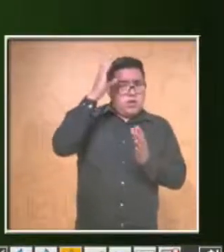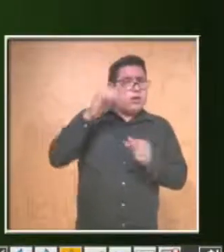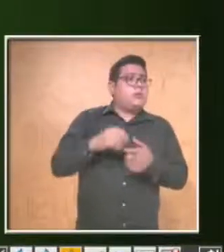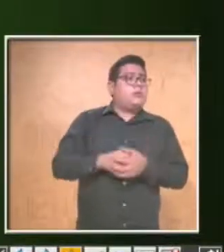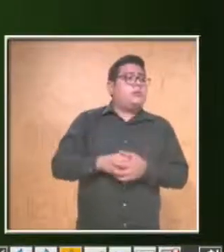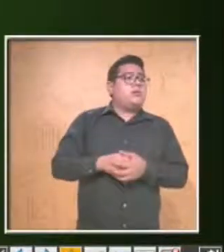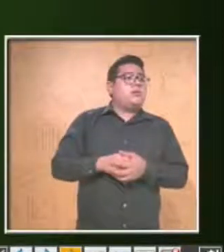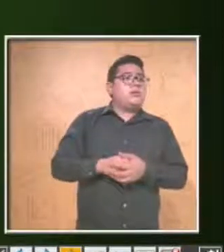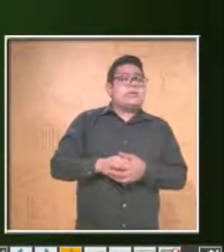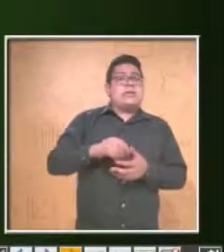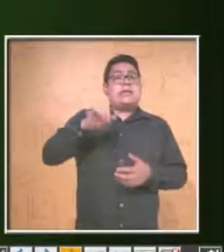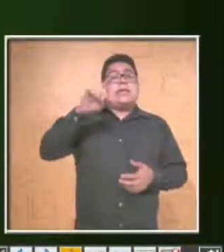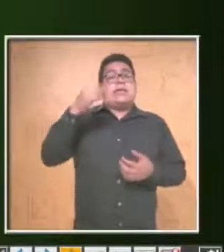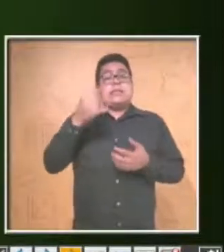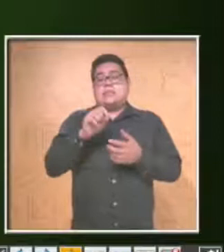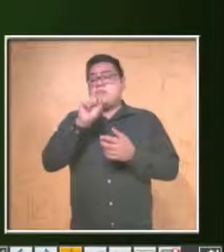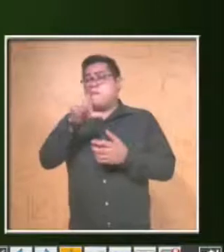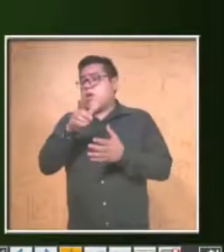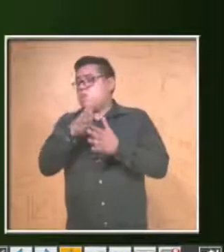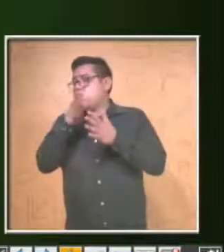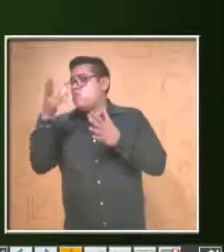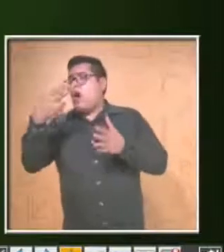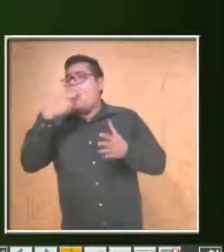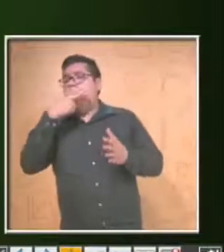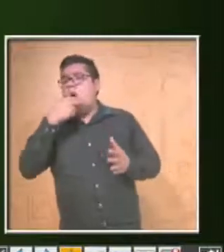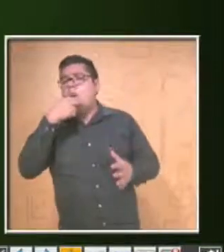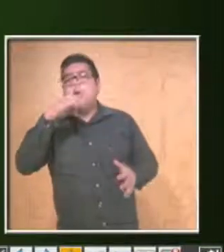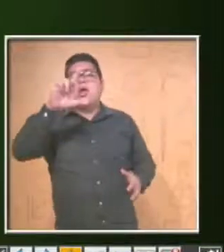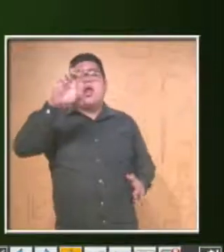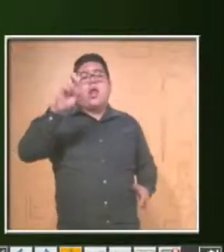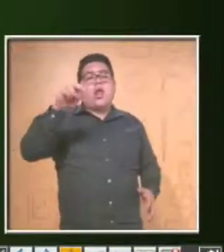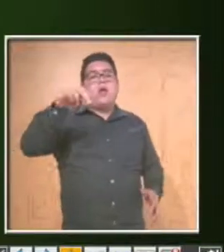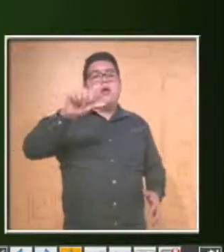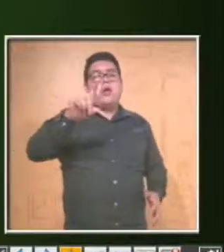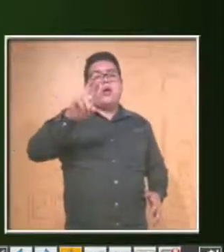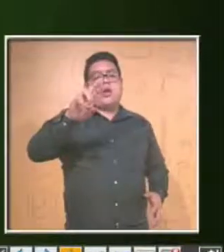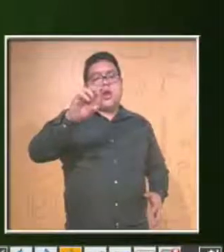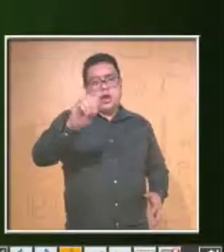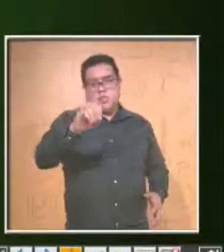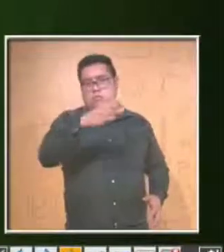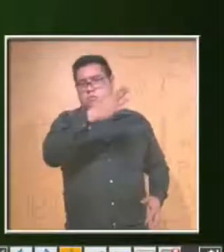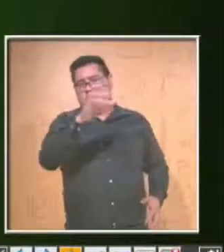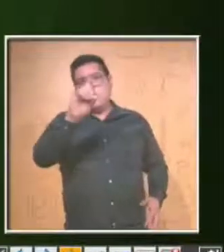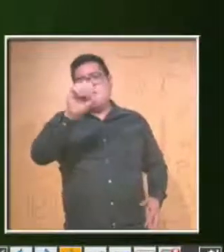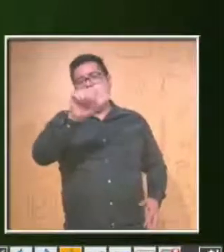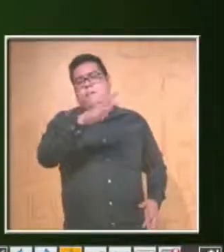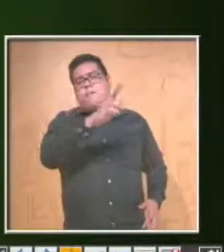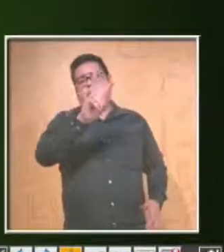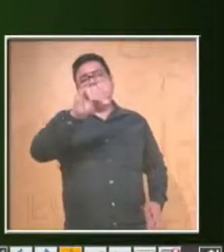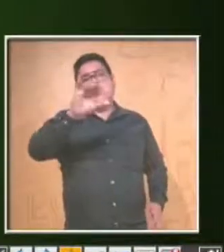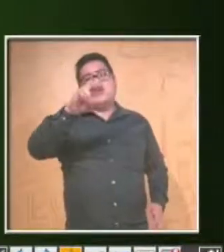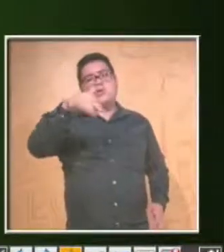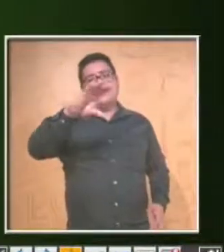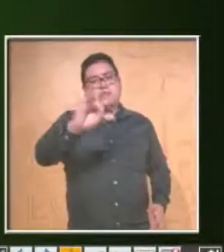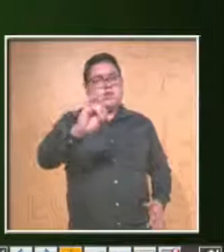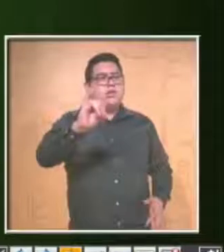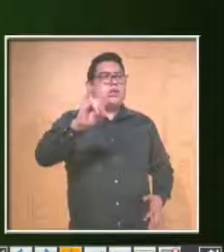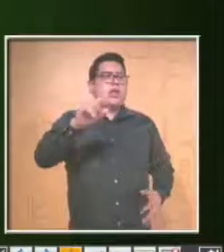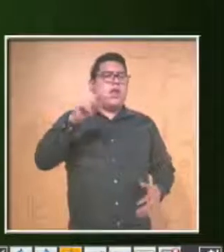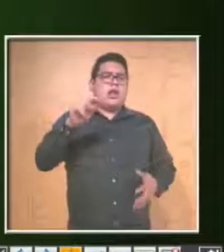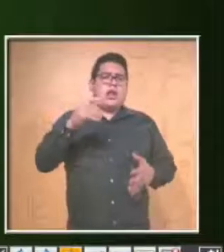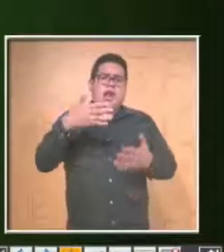momento, Leonardo da Vinci, no se conformó con ser escultor, ni pintor, ni arquitecto, ni ingeniero,